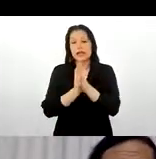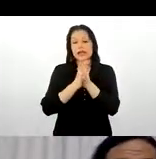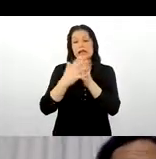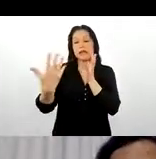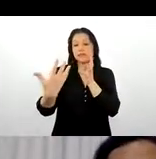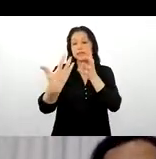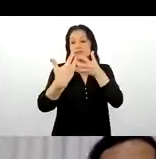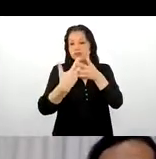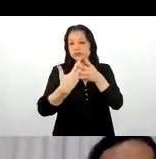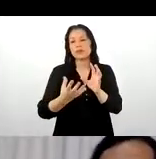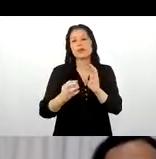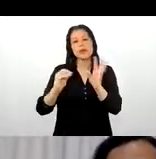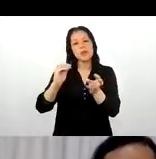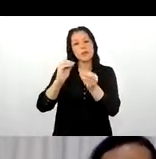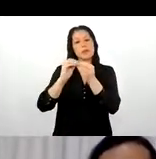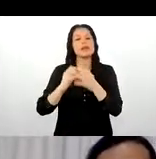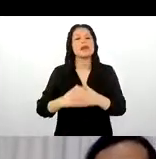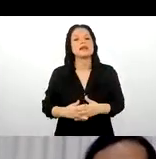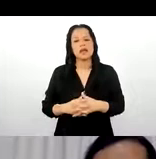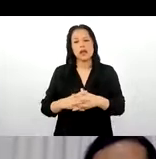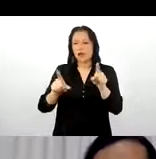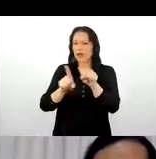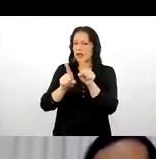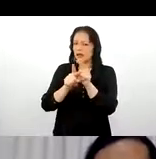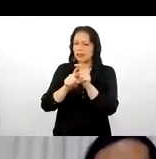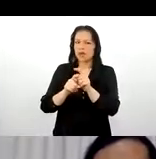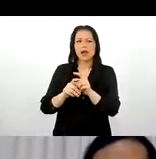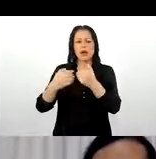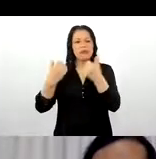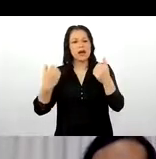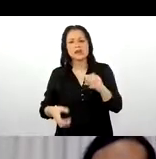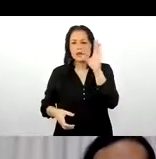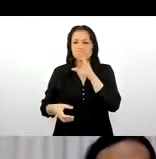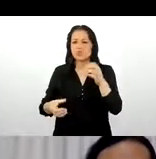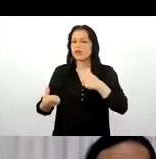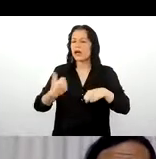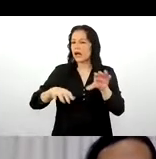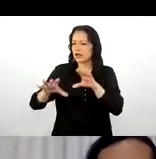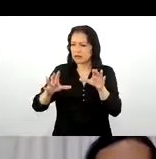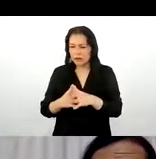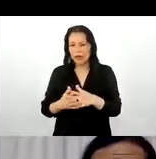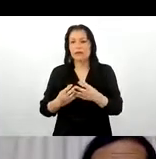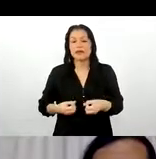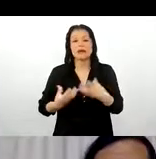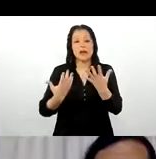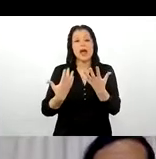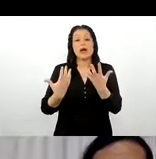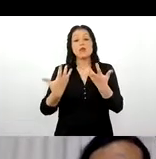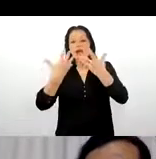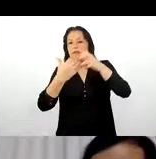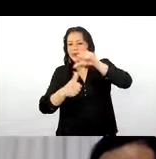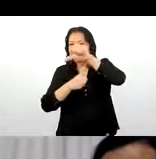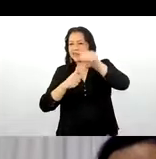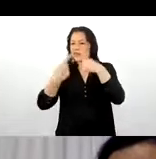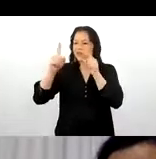busca complementarse en el viaje, aparte de buscar todas las actividades de desarrollar. Es un viajero que busca generar un lazo, un intercambio intercultural,